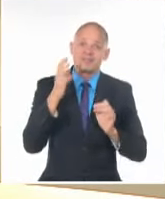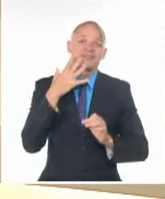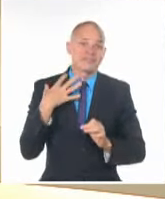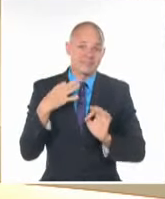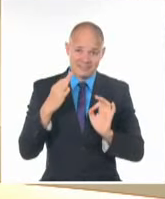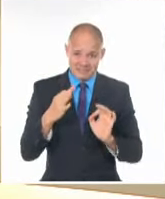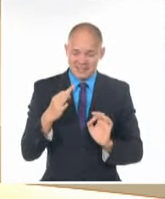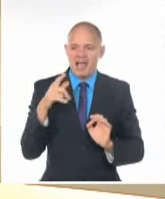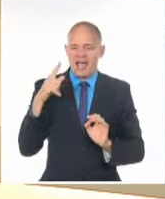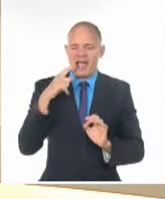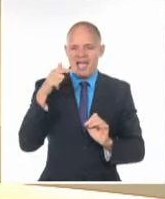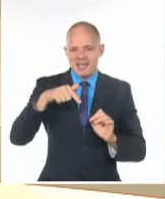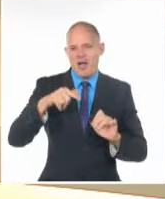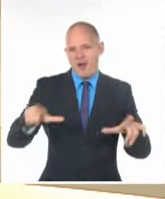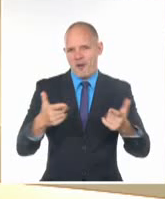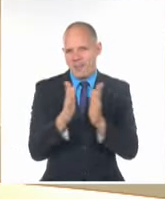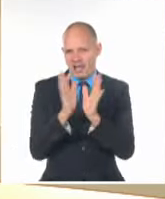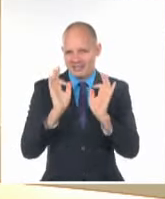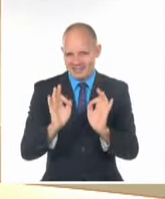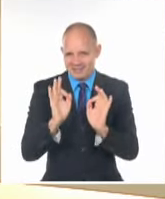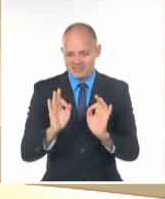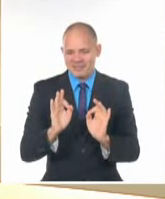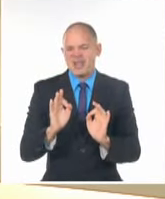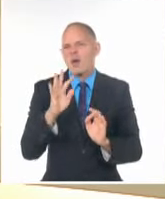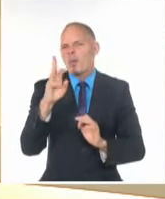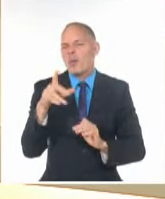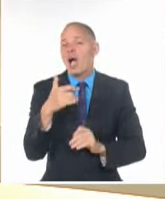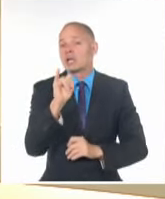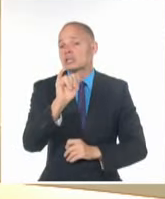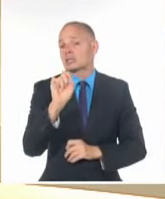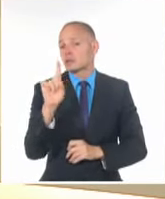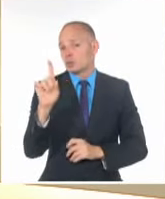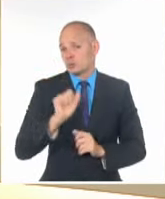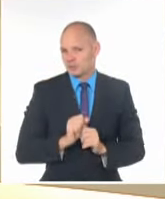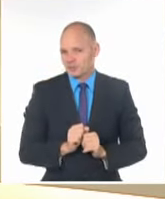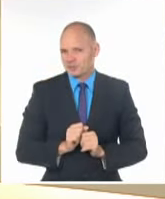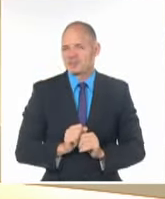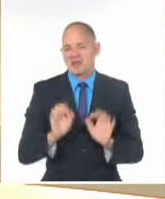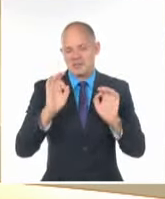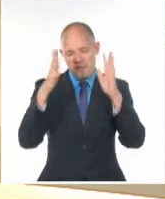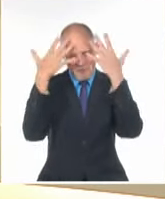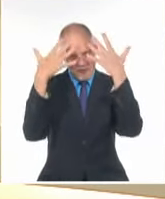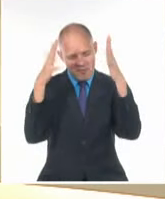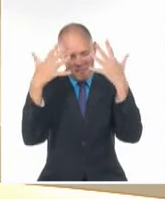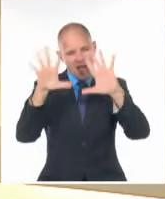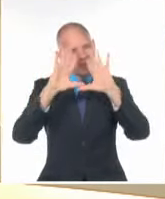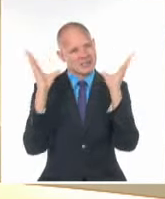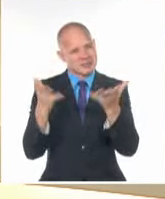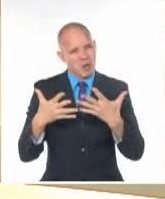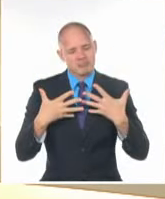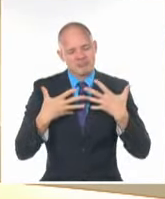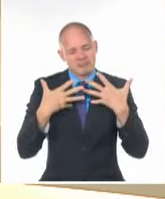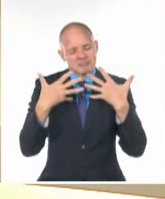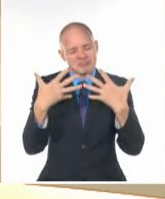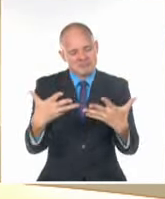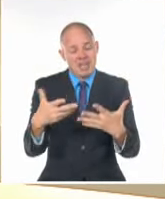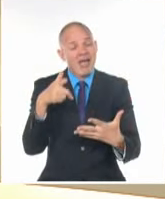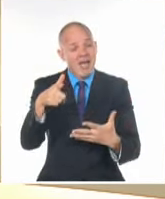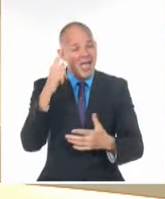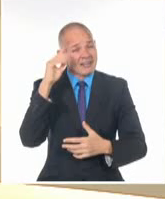Ana Fidelia Quirot, que este sábado cumple 61 años. Todo nuestro respeto para la espectacular corredora,